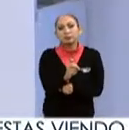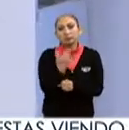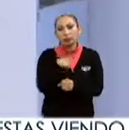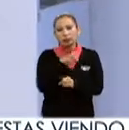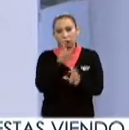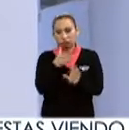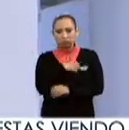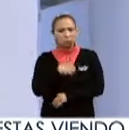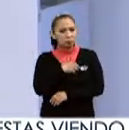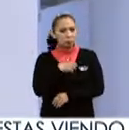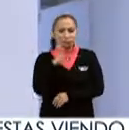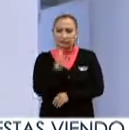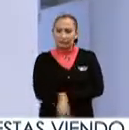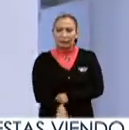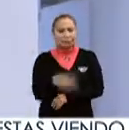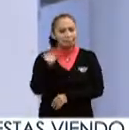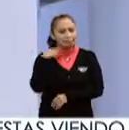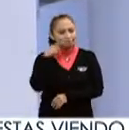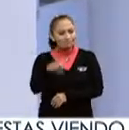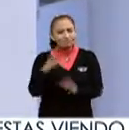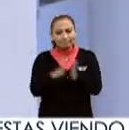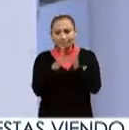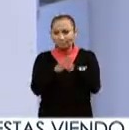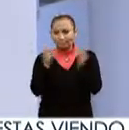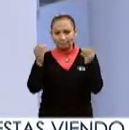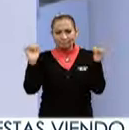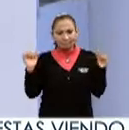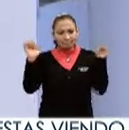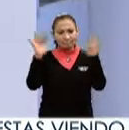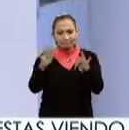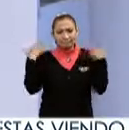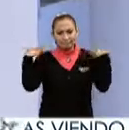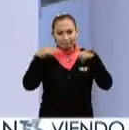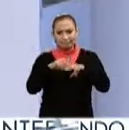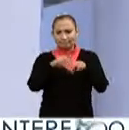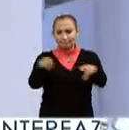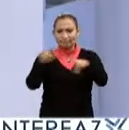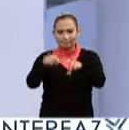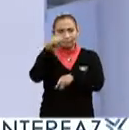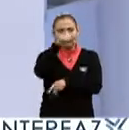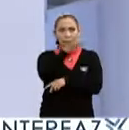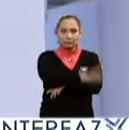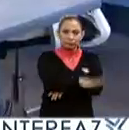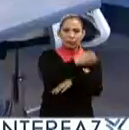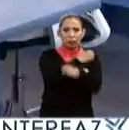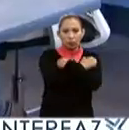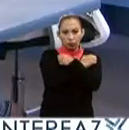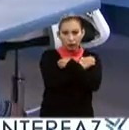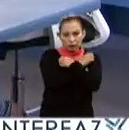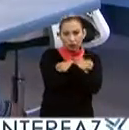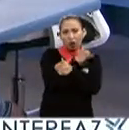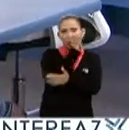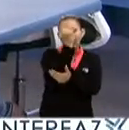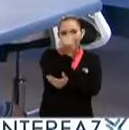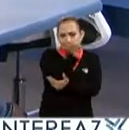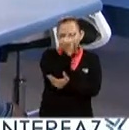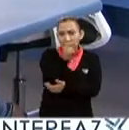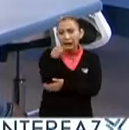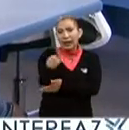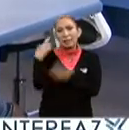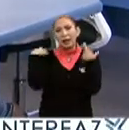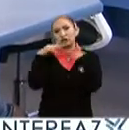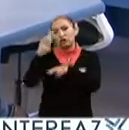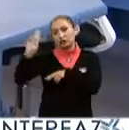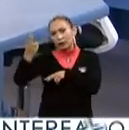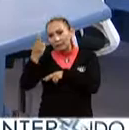Nos vamos contentos, pues, en realidad. Sí. Participaron muchísimos profesores, tanto de educación preescolar como